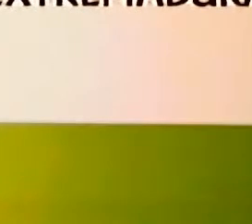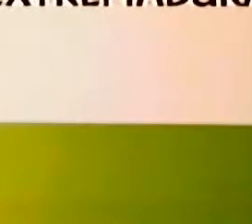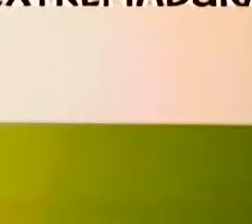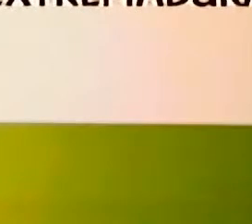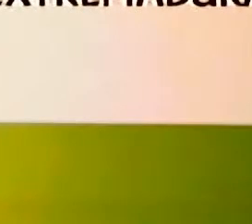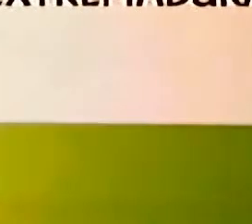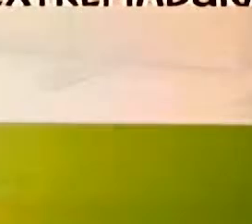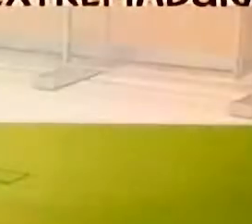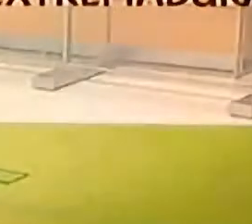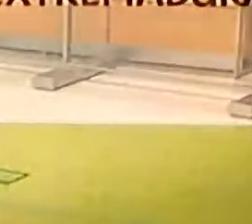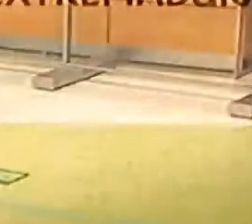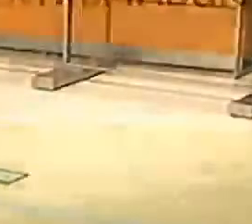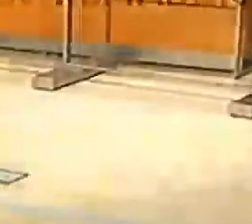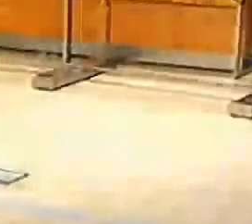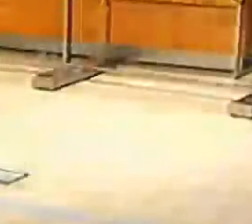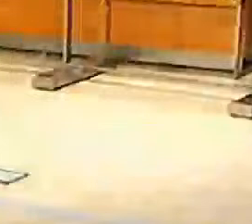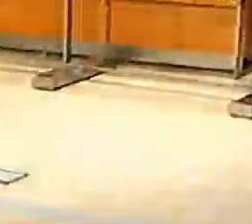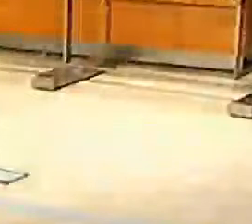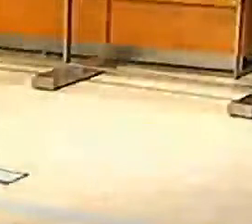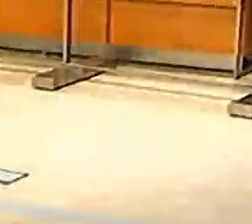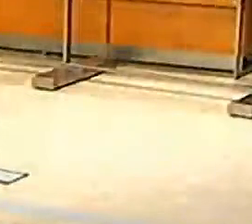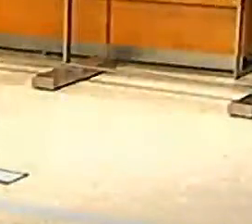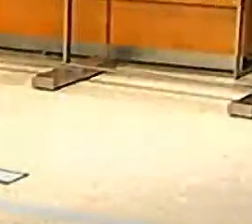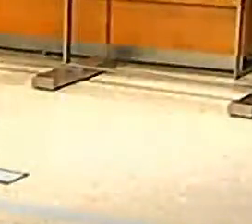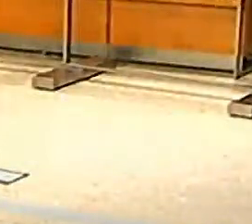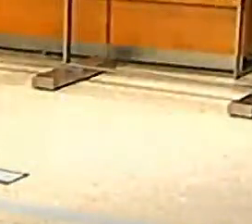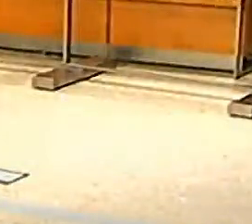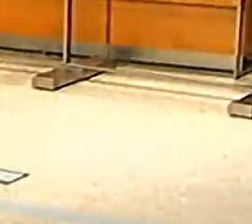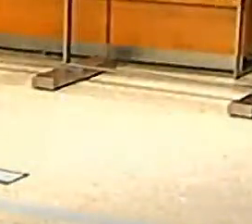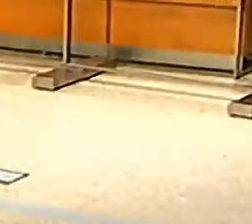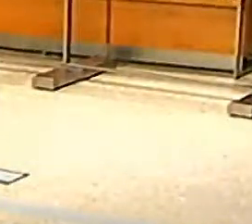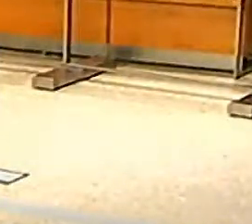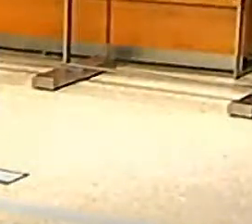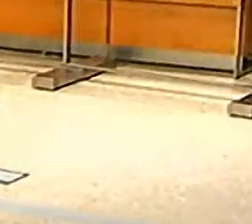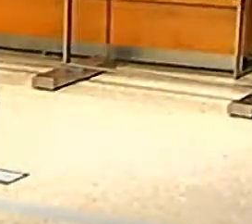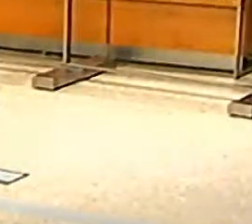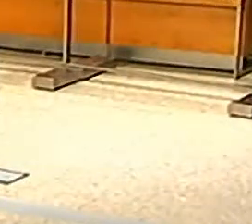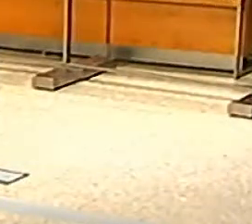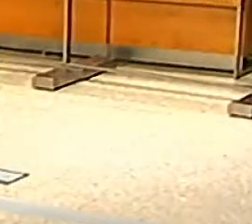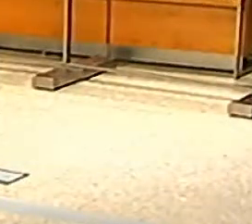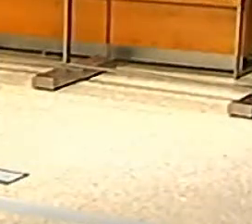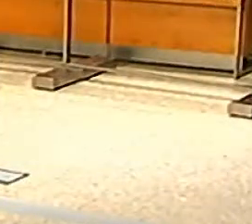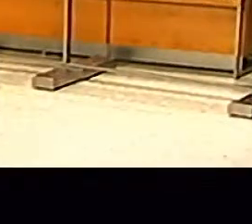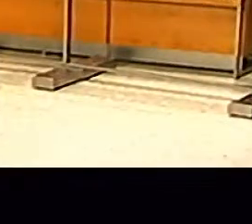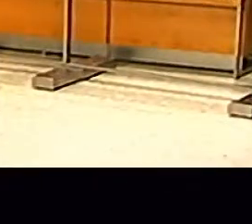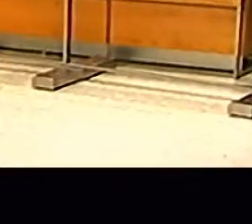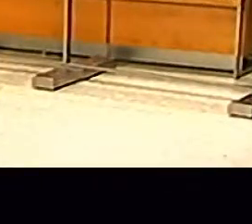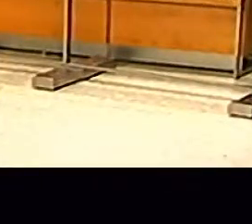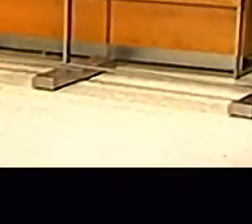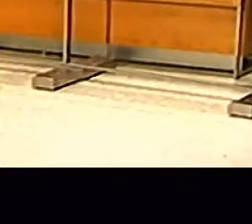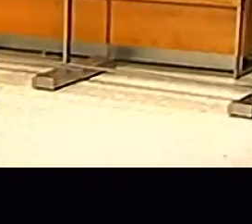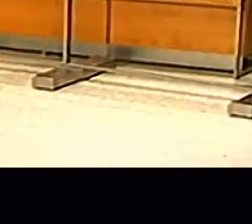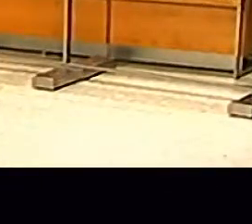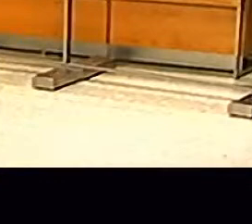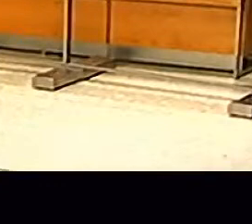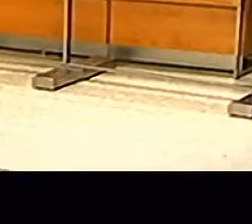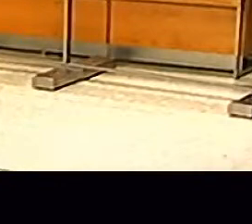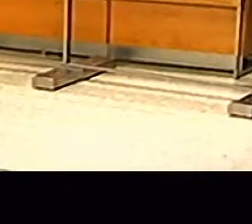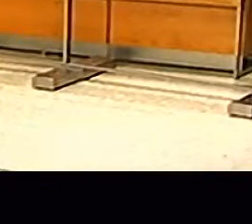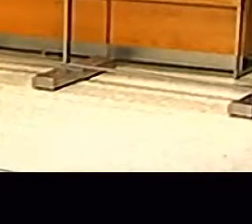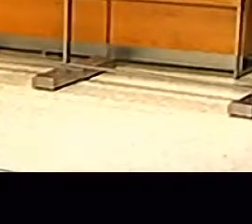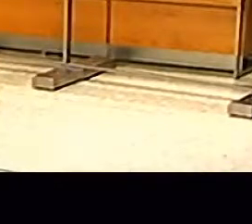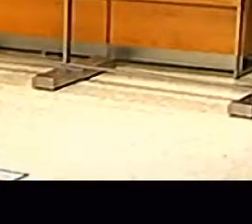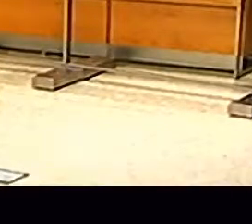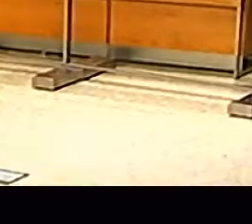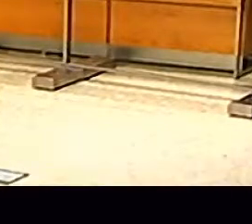Hola, buenos días. Disculpen el retraso. Gracias por estar en esta rueda de prensa con posterioridad al Consejo de